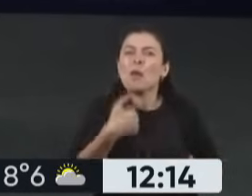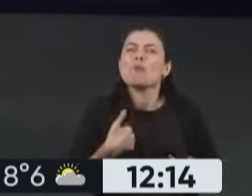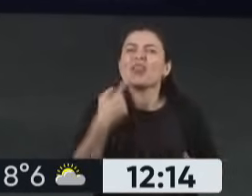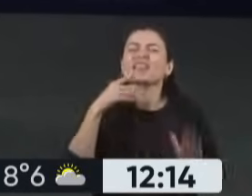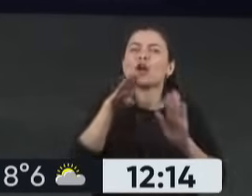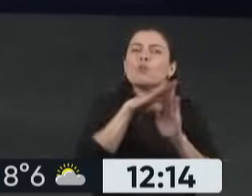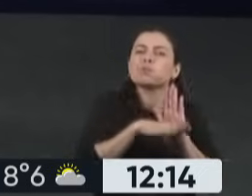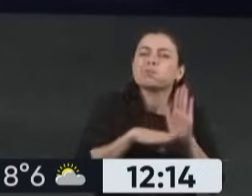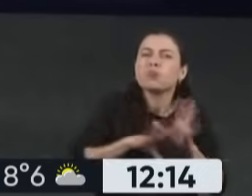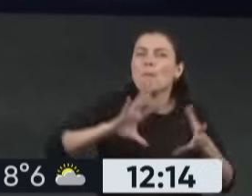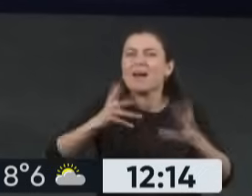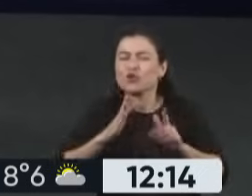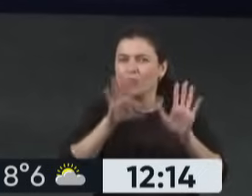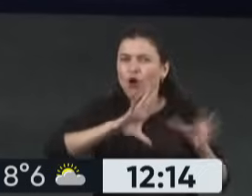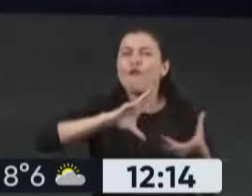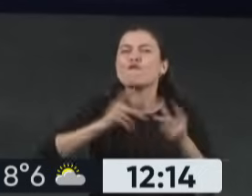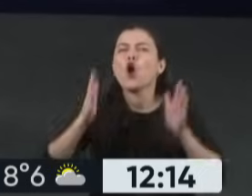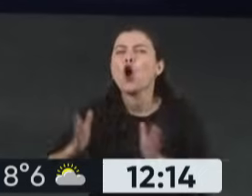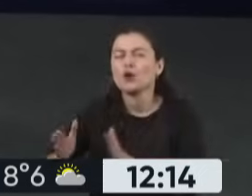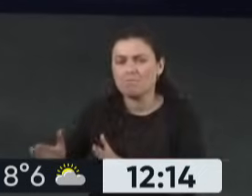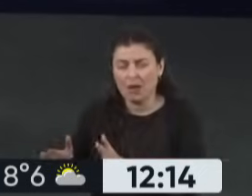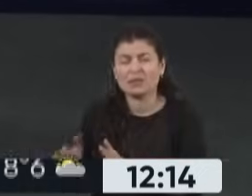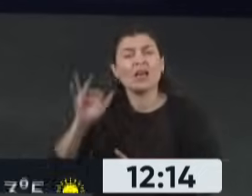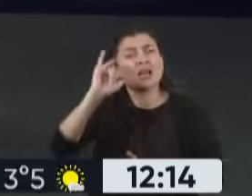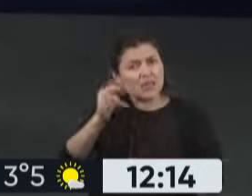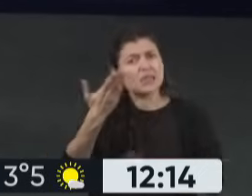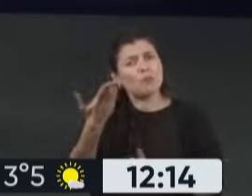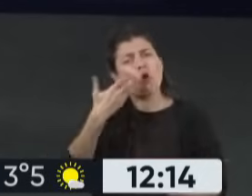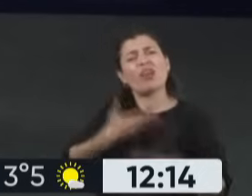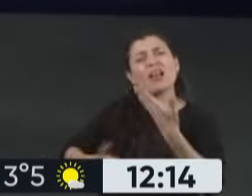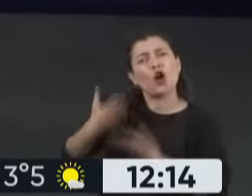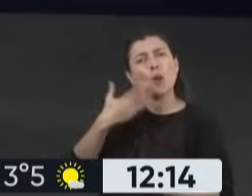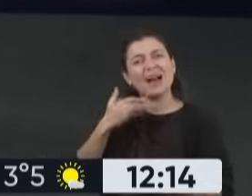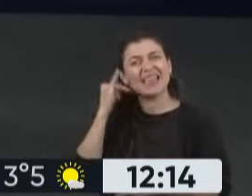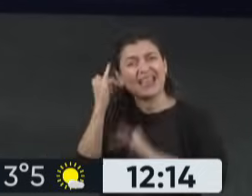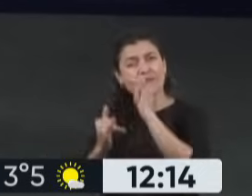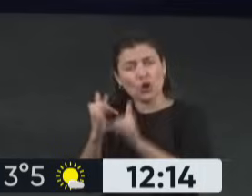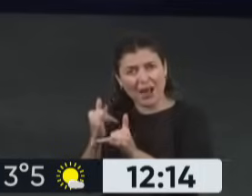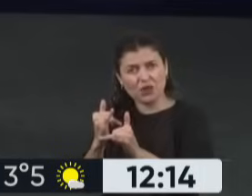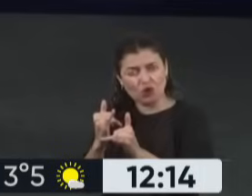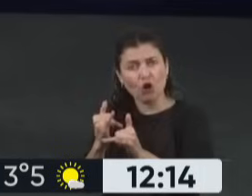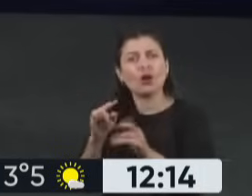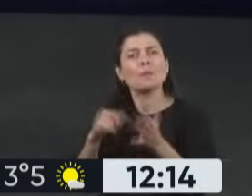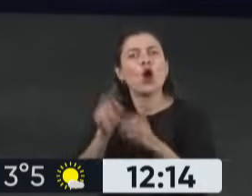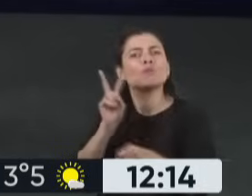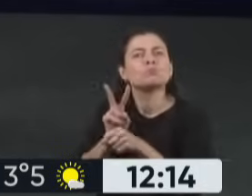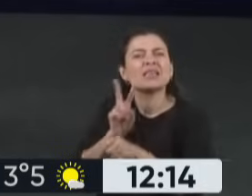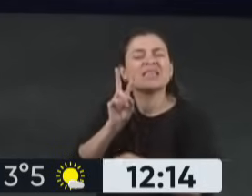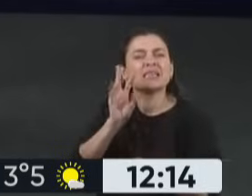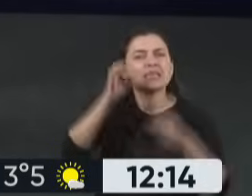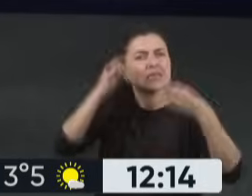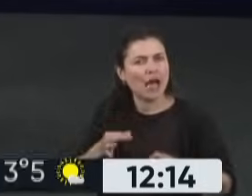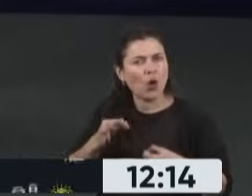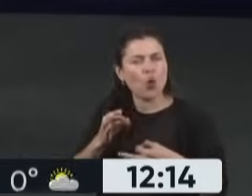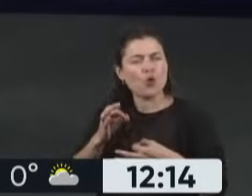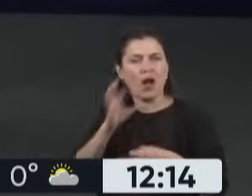esta información financiera se pueda compartir dentro del ecosistema financiero de una forma segura y que esté bien preservada. Y que cada uno,